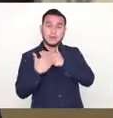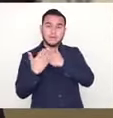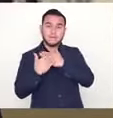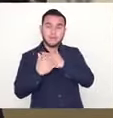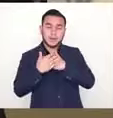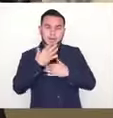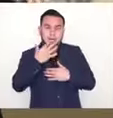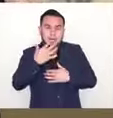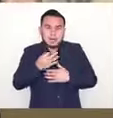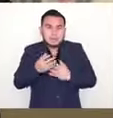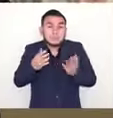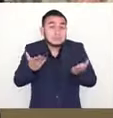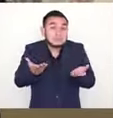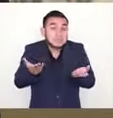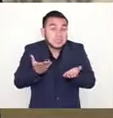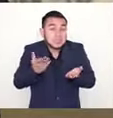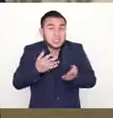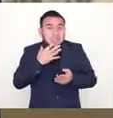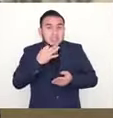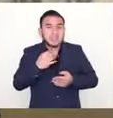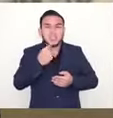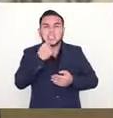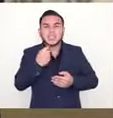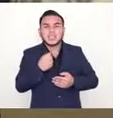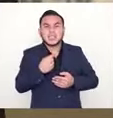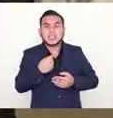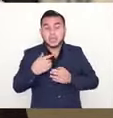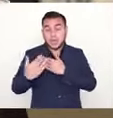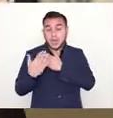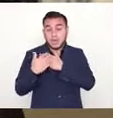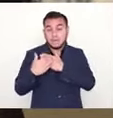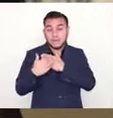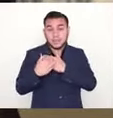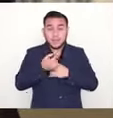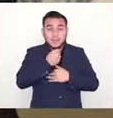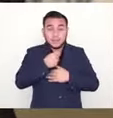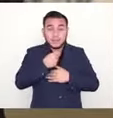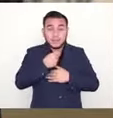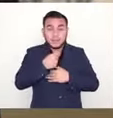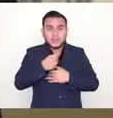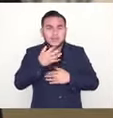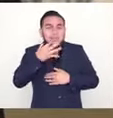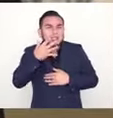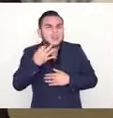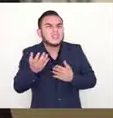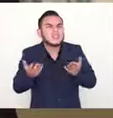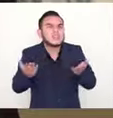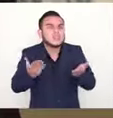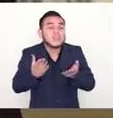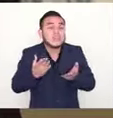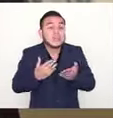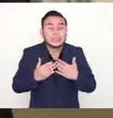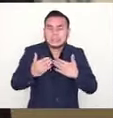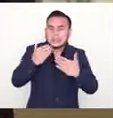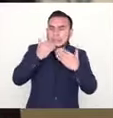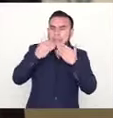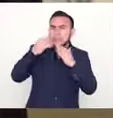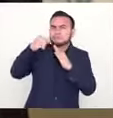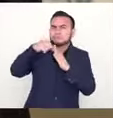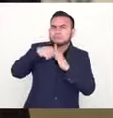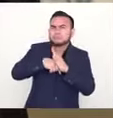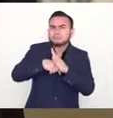periodísticamente no tienen por qué decir que no son las fuentes ellos dicen que sus fuentes les dijeron